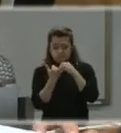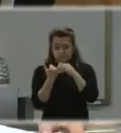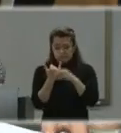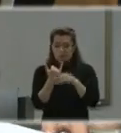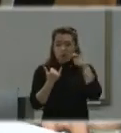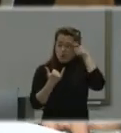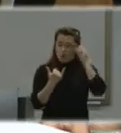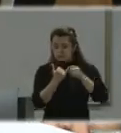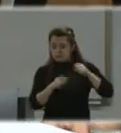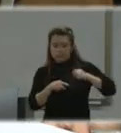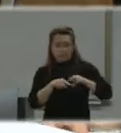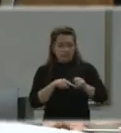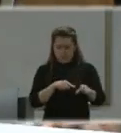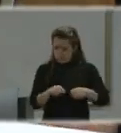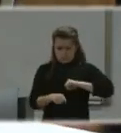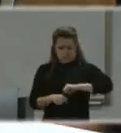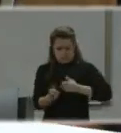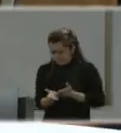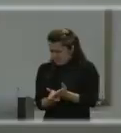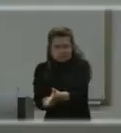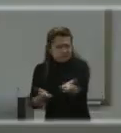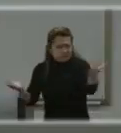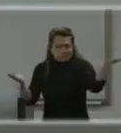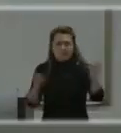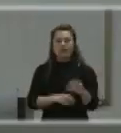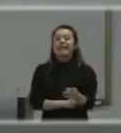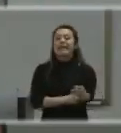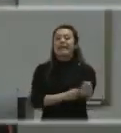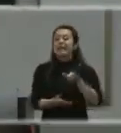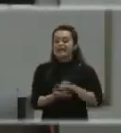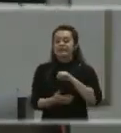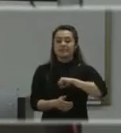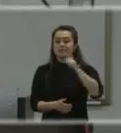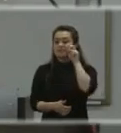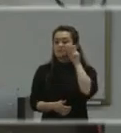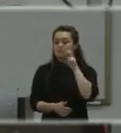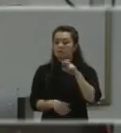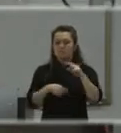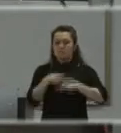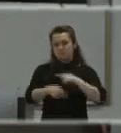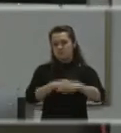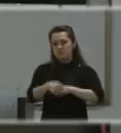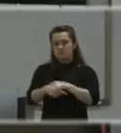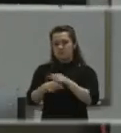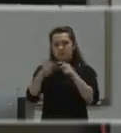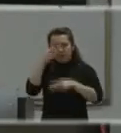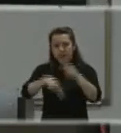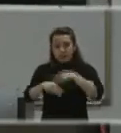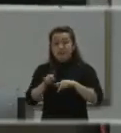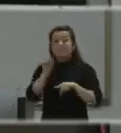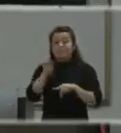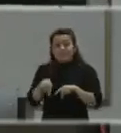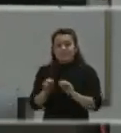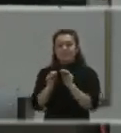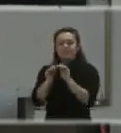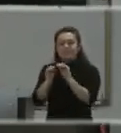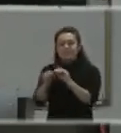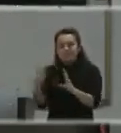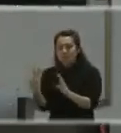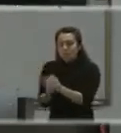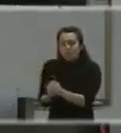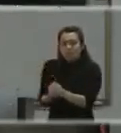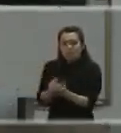La educación, obviamente, hace parte del ejercicio de los derechos sexuales y reproductivos, y el derecho a una educación inclusiva implica que